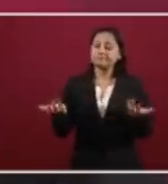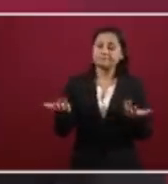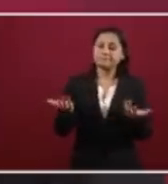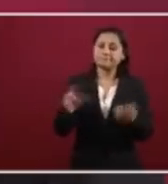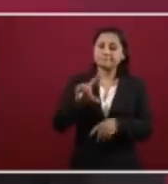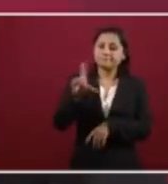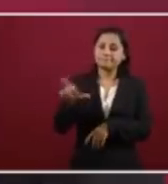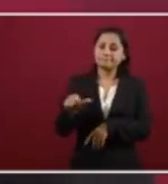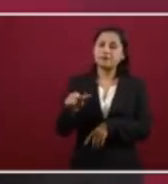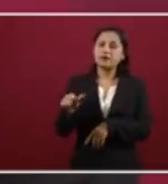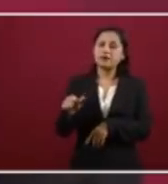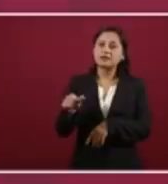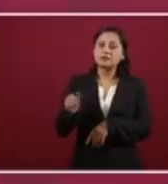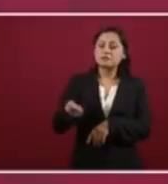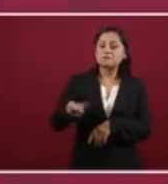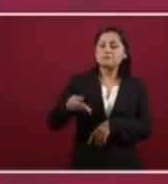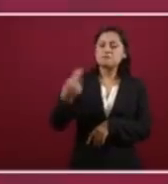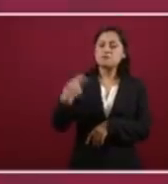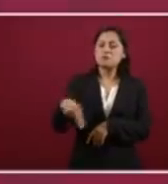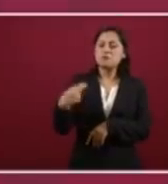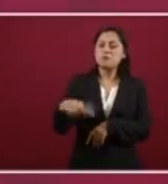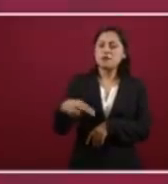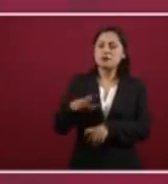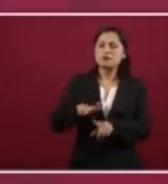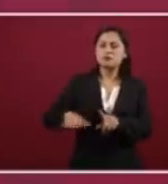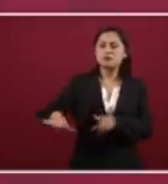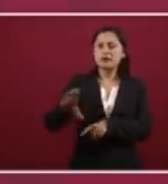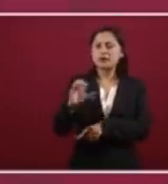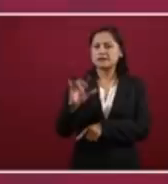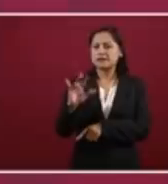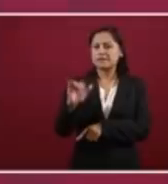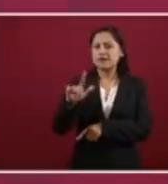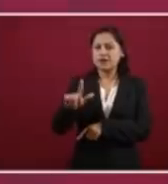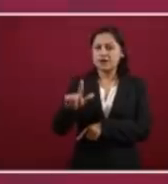civil y se usa para todo